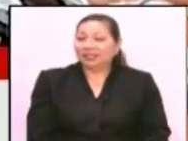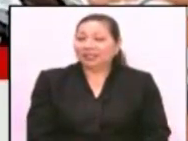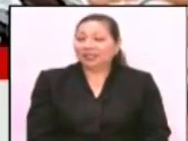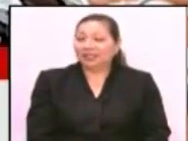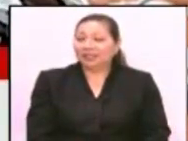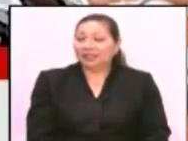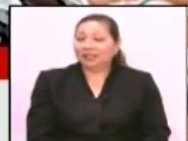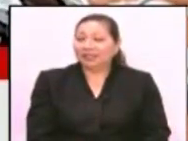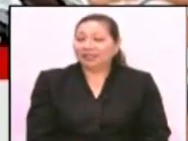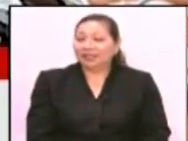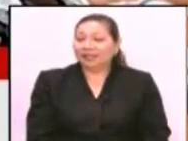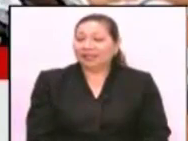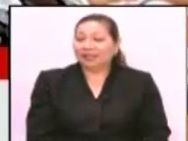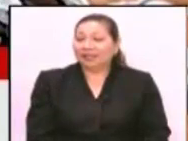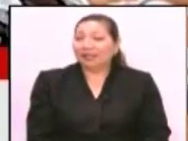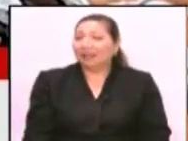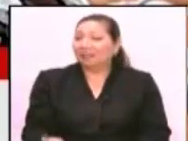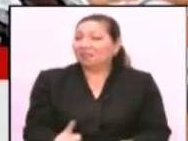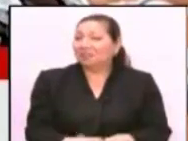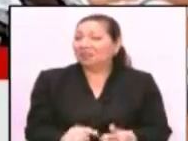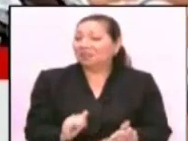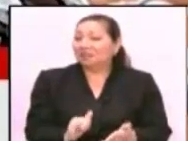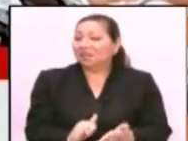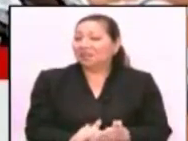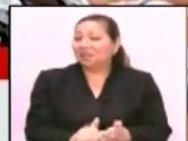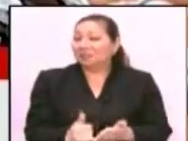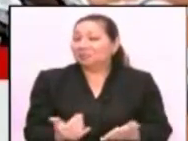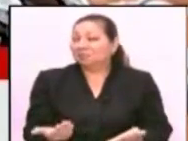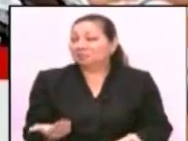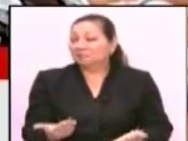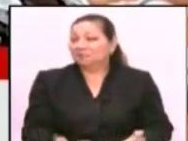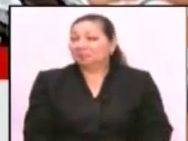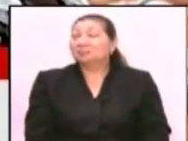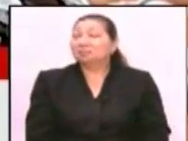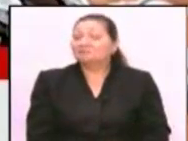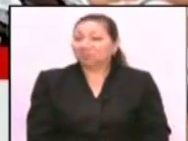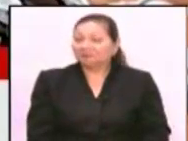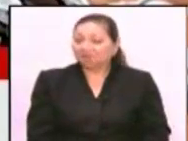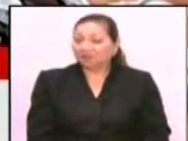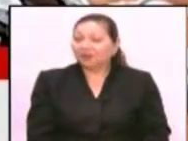e incluso hasta podría ser bastante